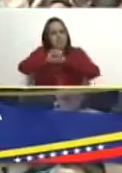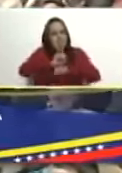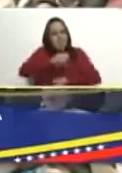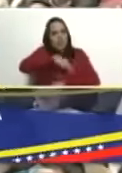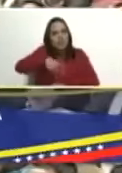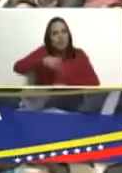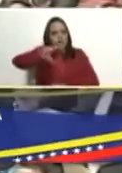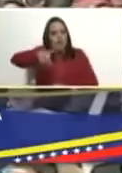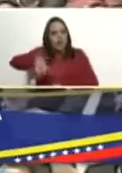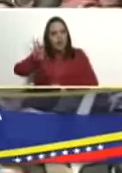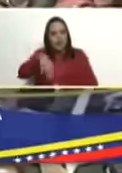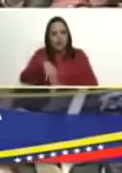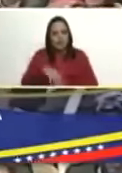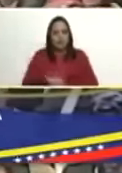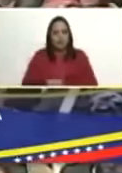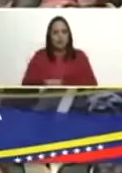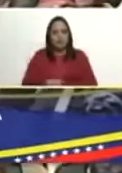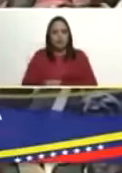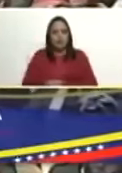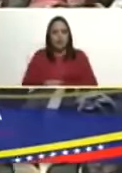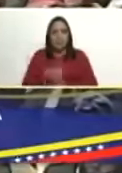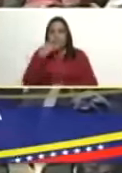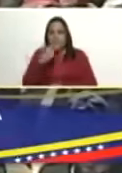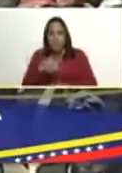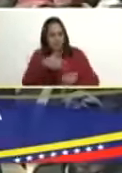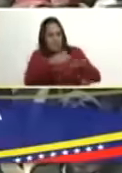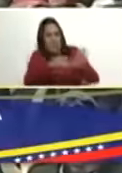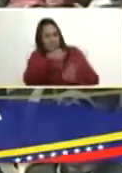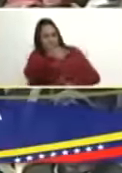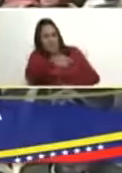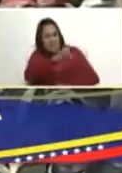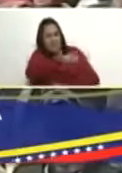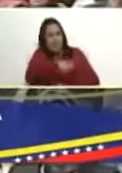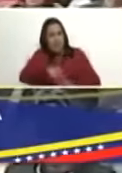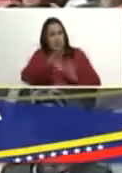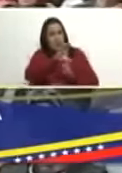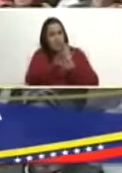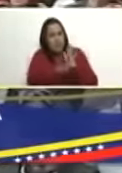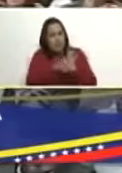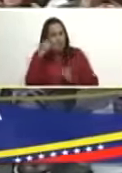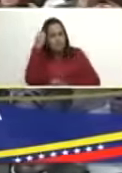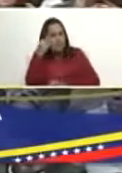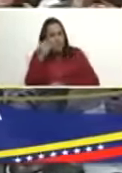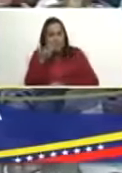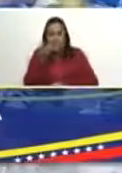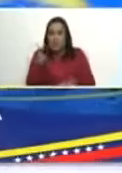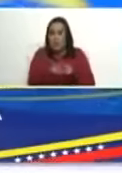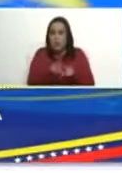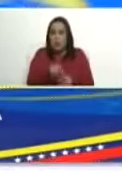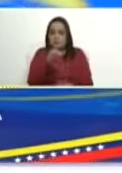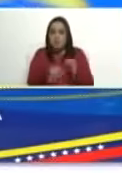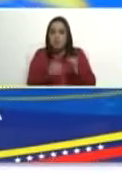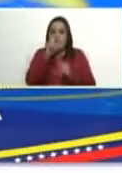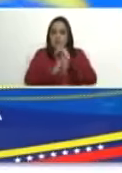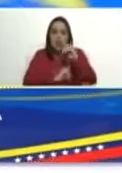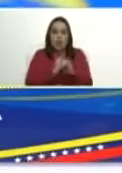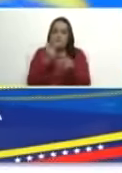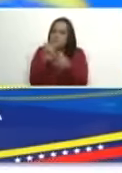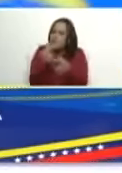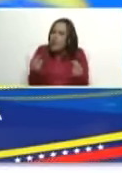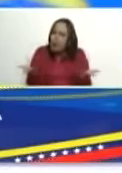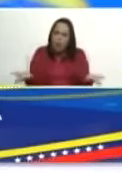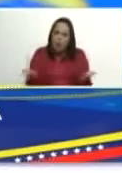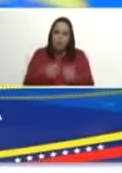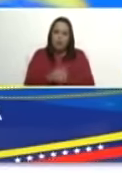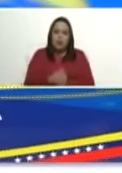nuestro territorio. Hasta nos dijeron, bueno, por esos constituyentes se creen una corte internacional. No, lo